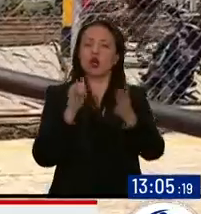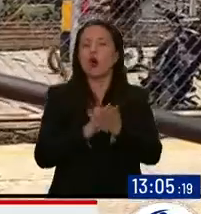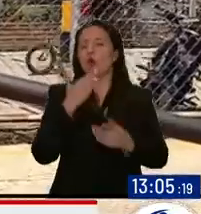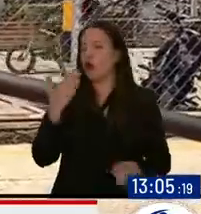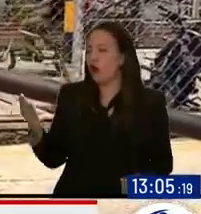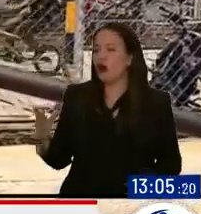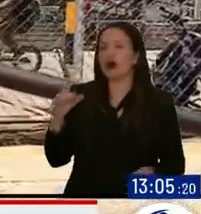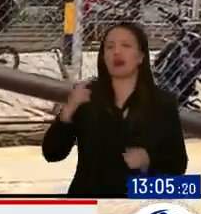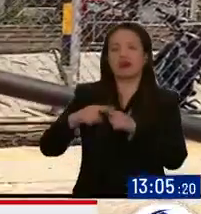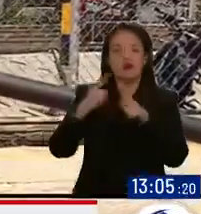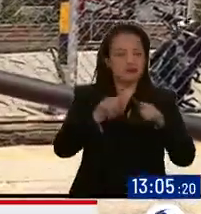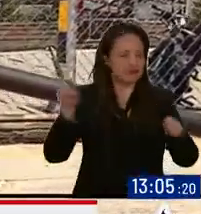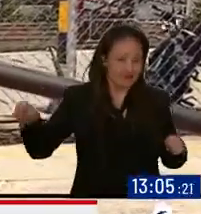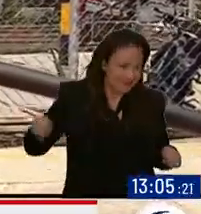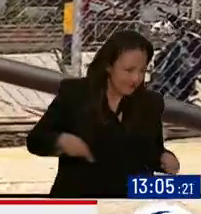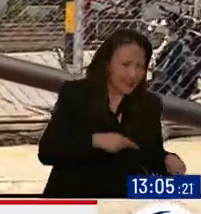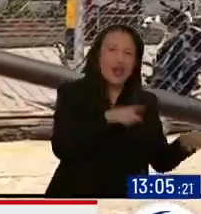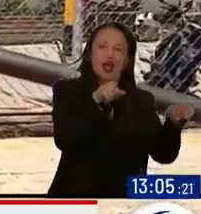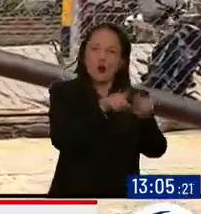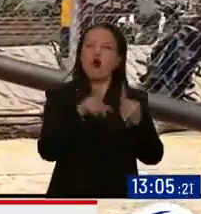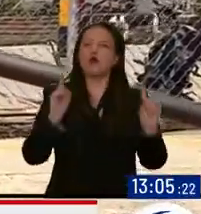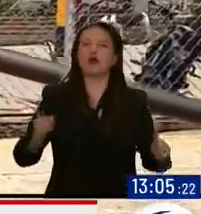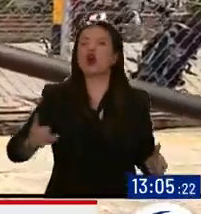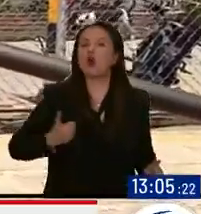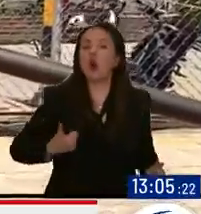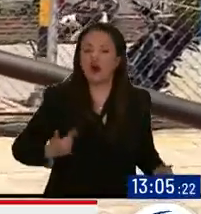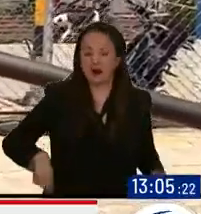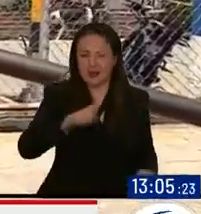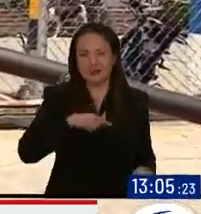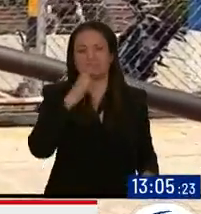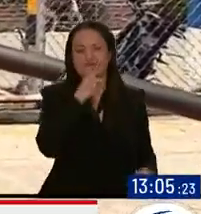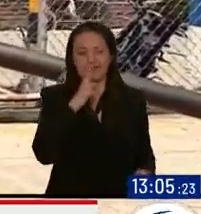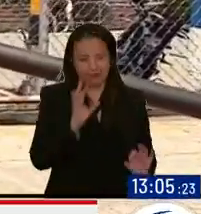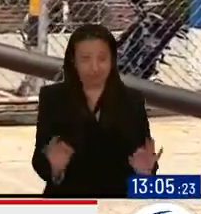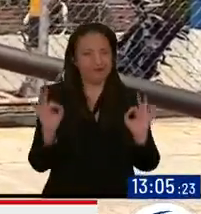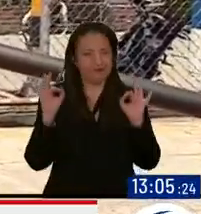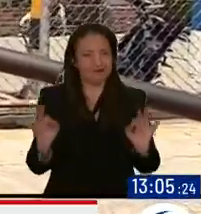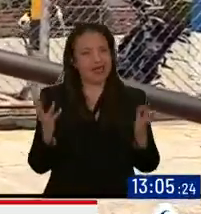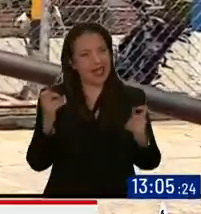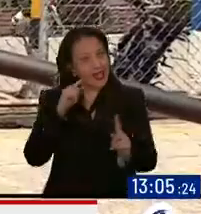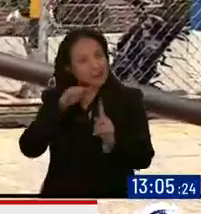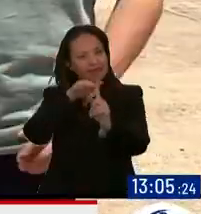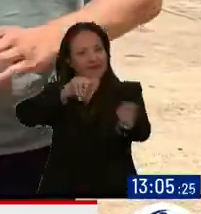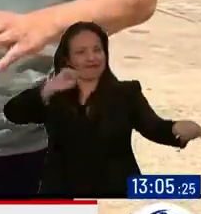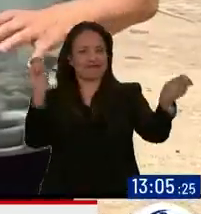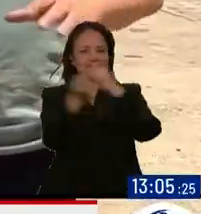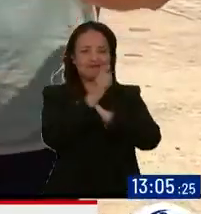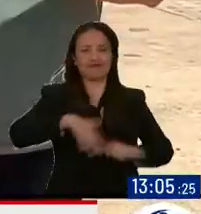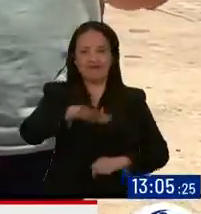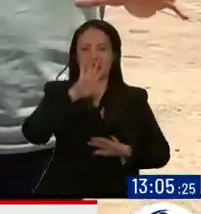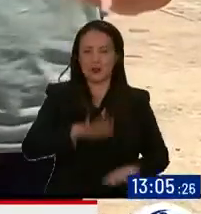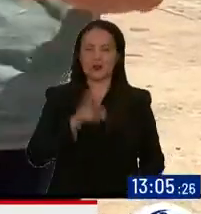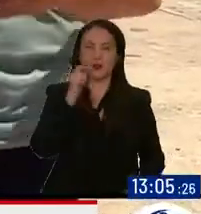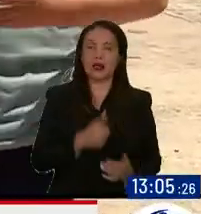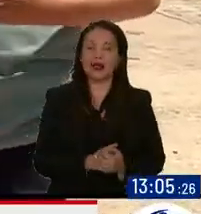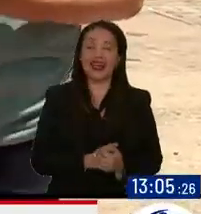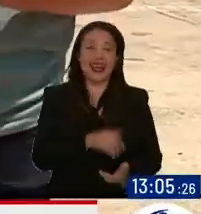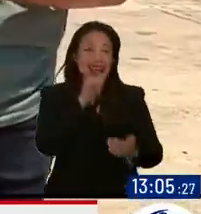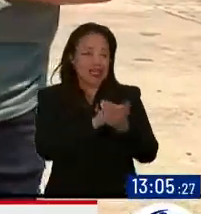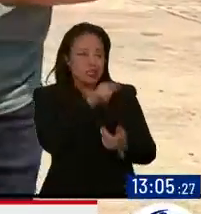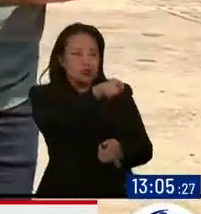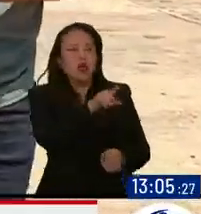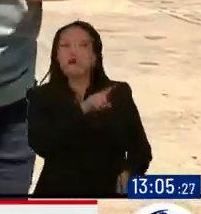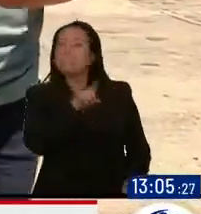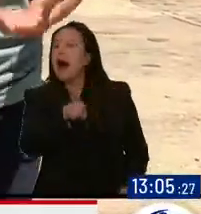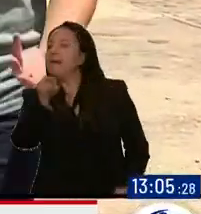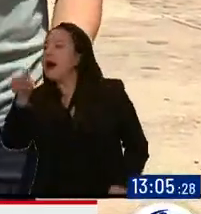con la Ferro, claro. porque aquí los jóvenes estamos comprometidos realmente con transformar a Pereira. Por ejemplo, y en ese recorrido que usted ha hecho por la ciudad,